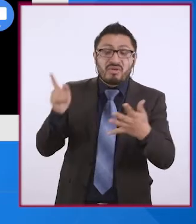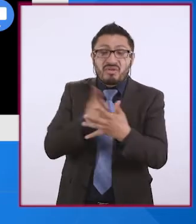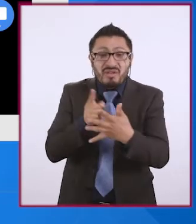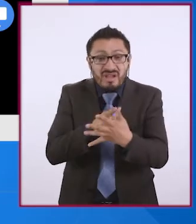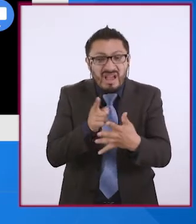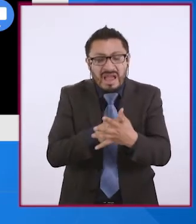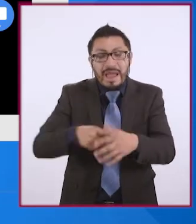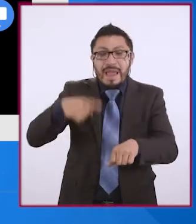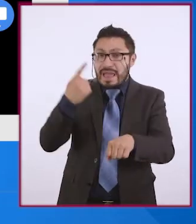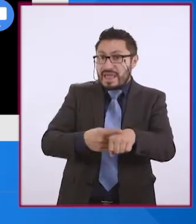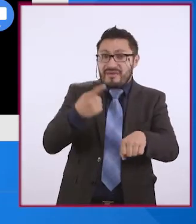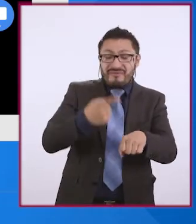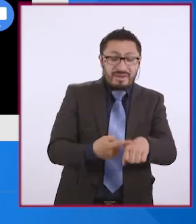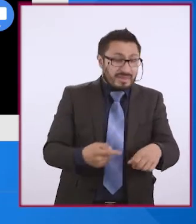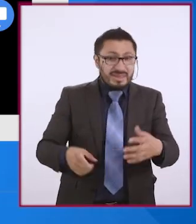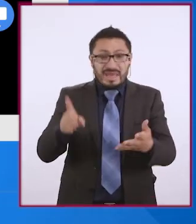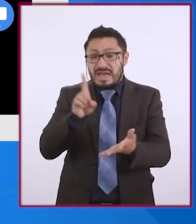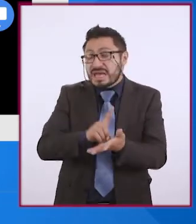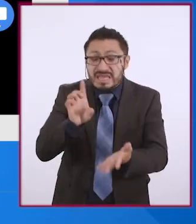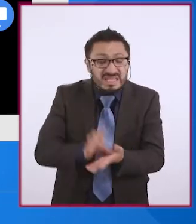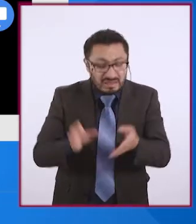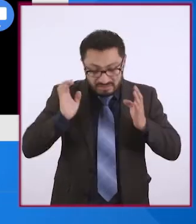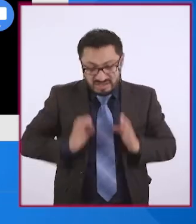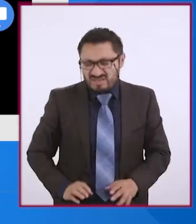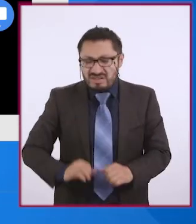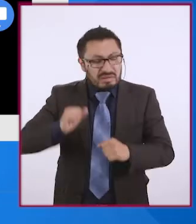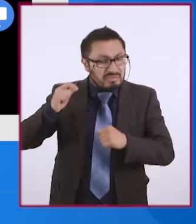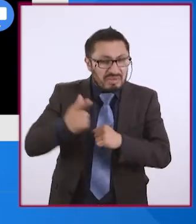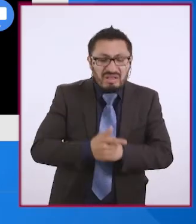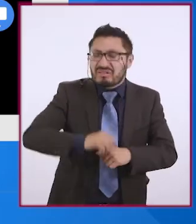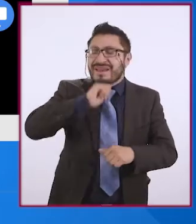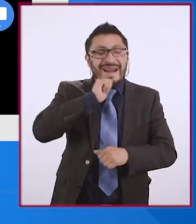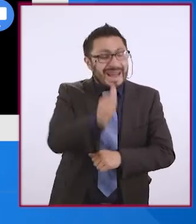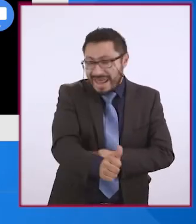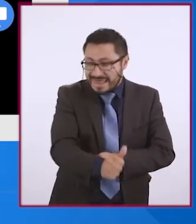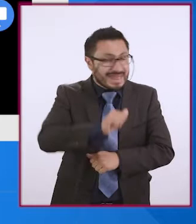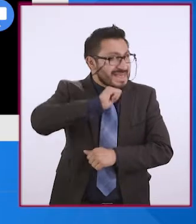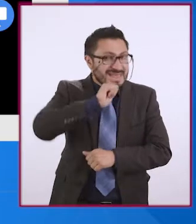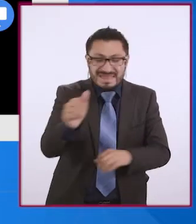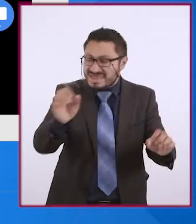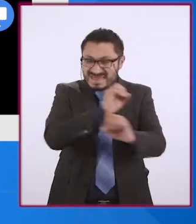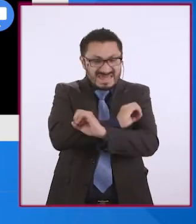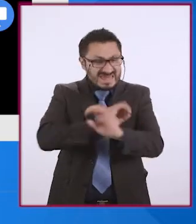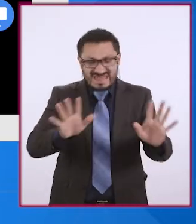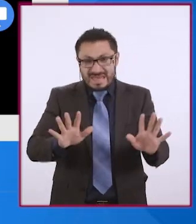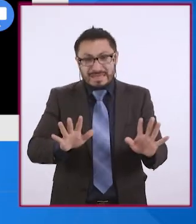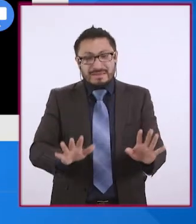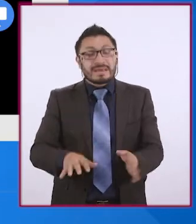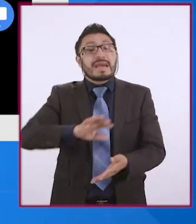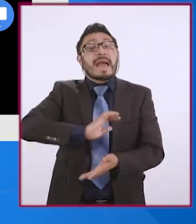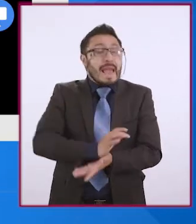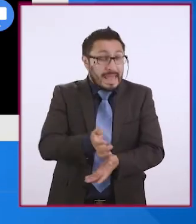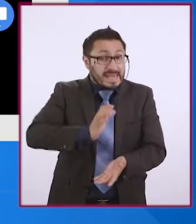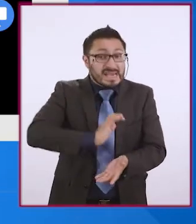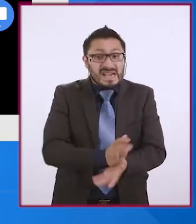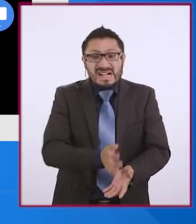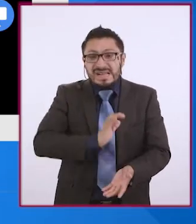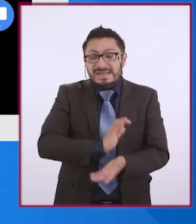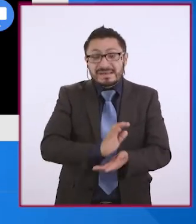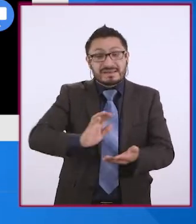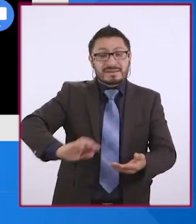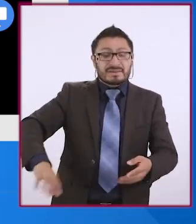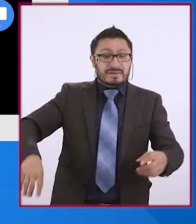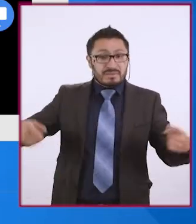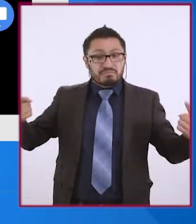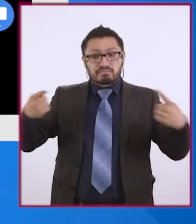un padecimiento físico, por ninguna razón. La discriminación es